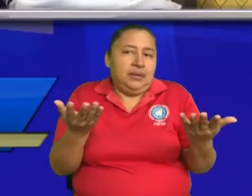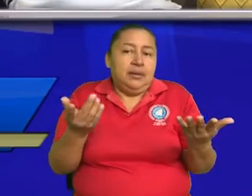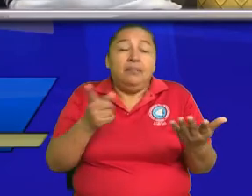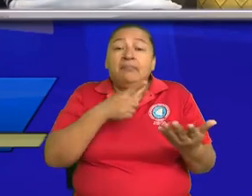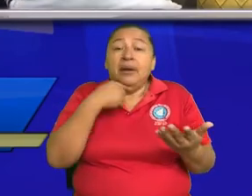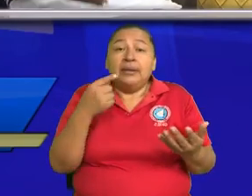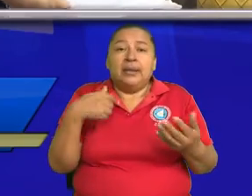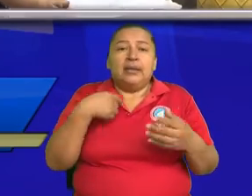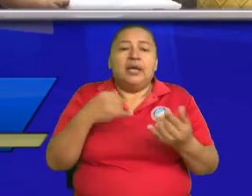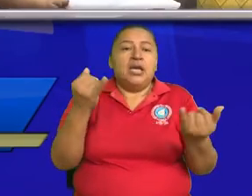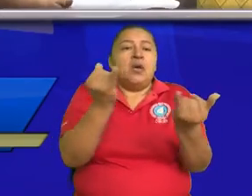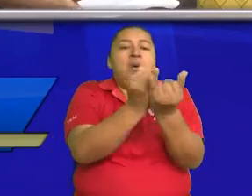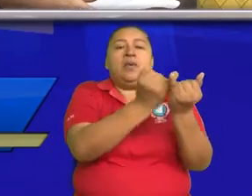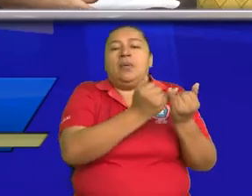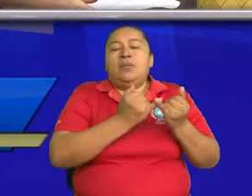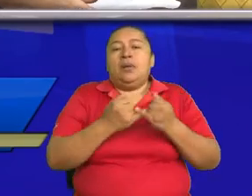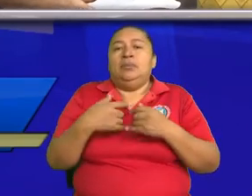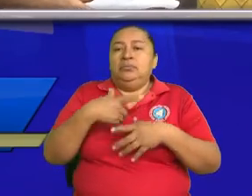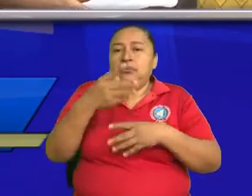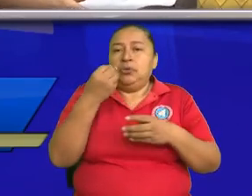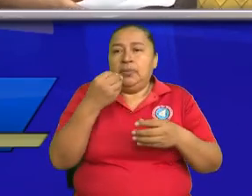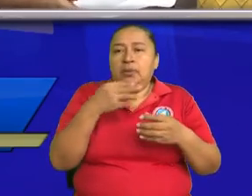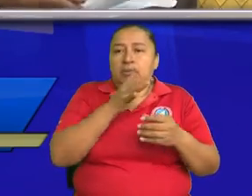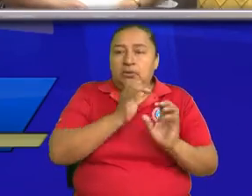que la merienda es pareja para todo el mundo,